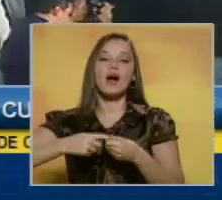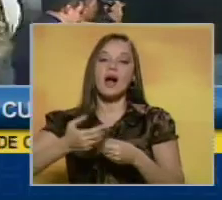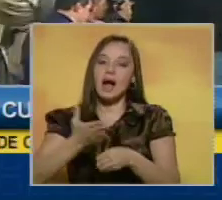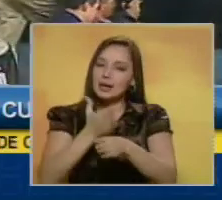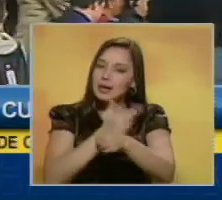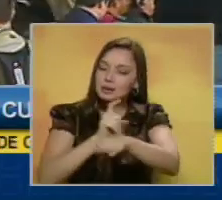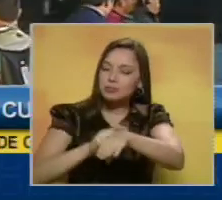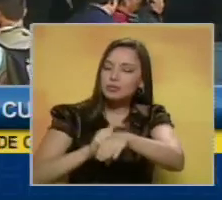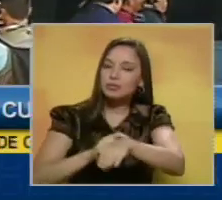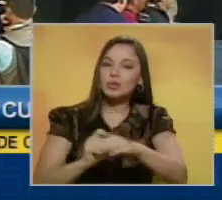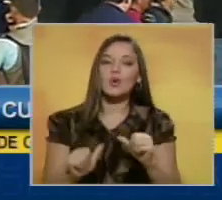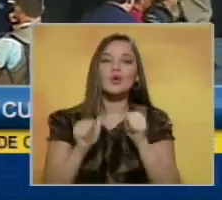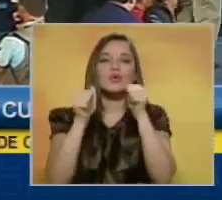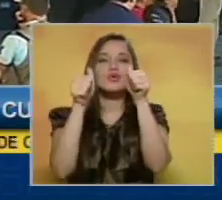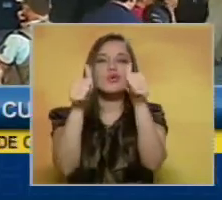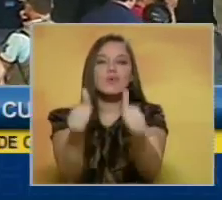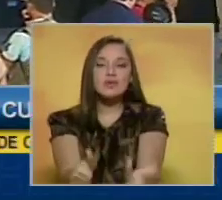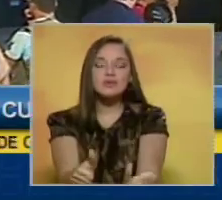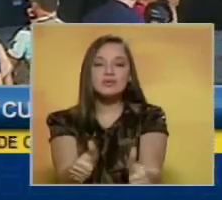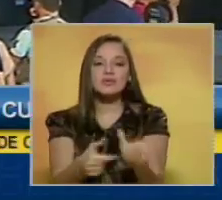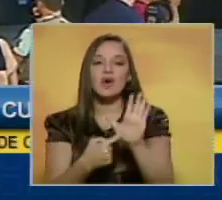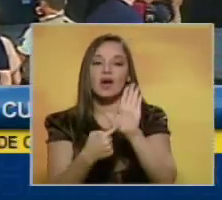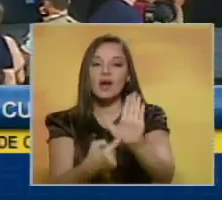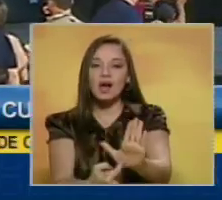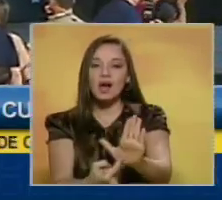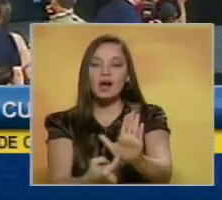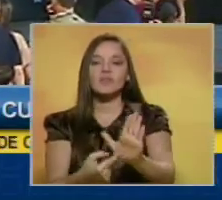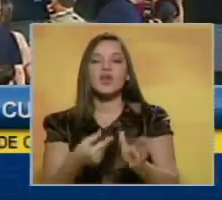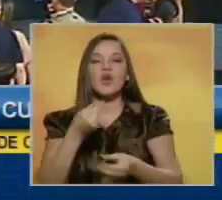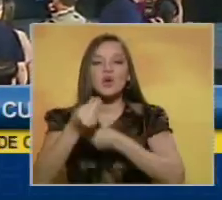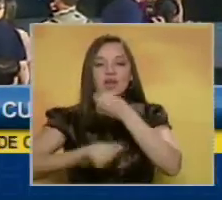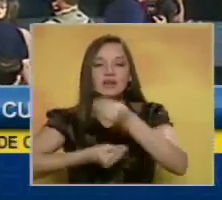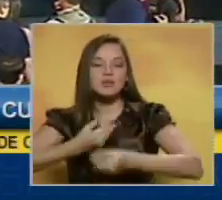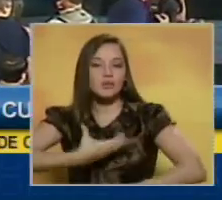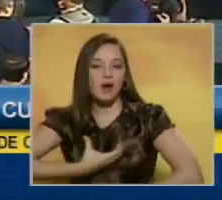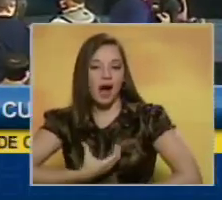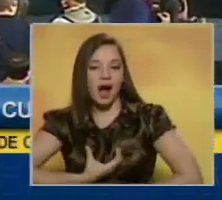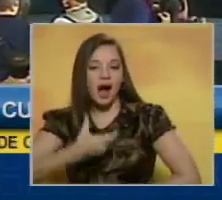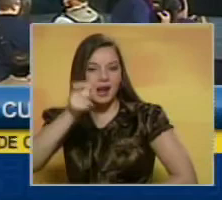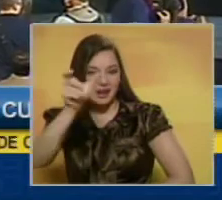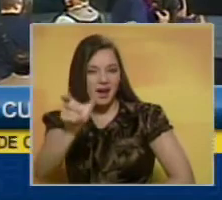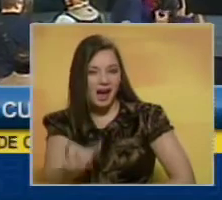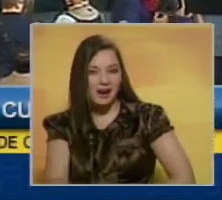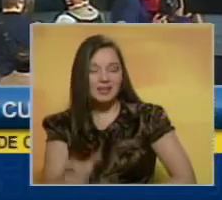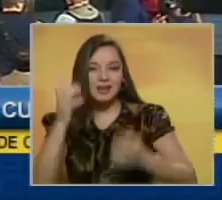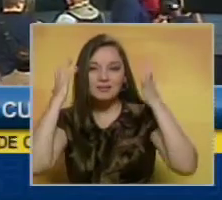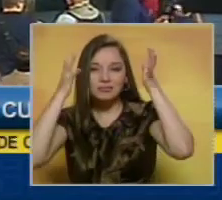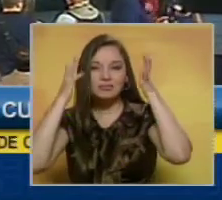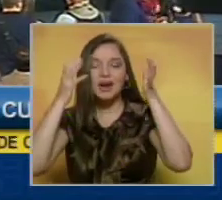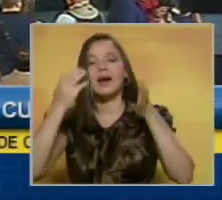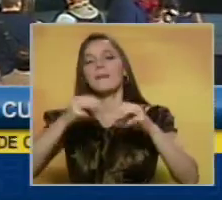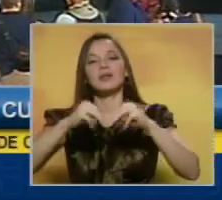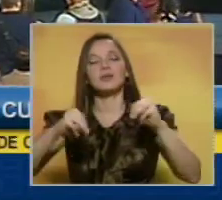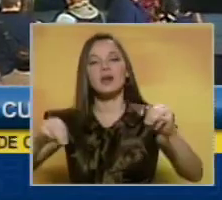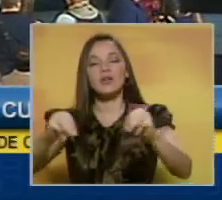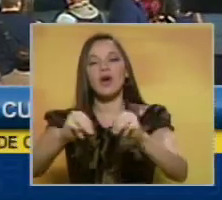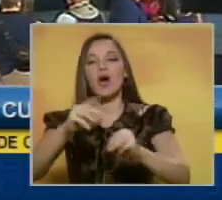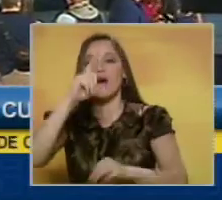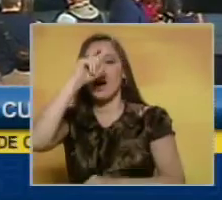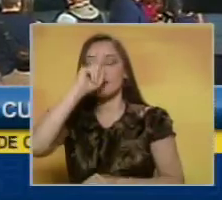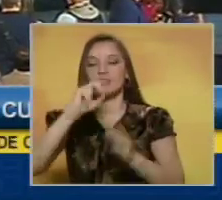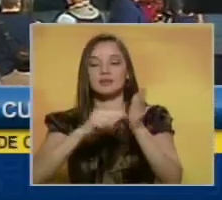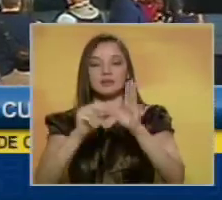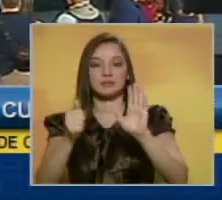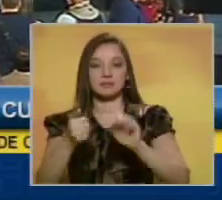comenzar el acto de presentación de memoria y cuenta de la Alcaldía Metropolitana, memoria y cuenta del año 2014.